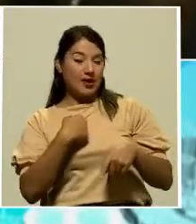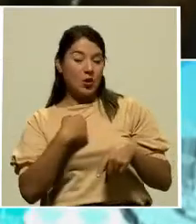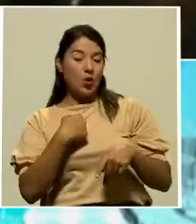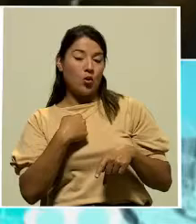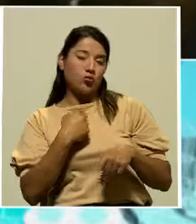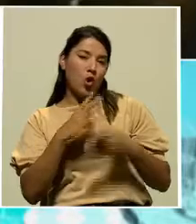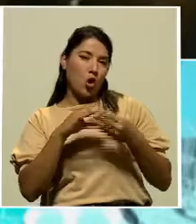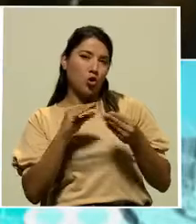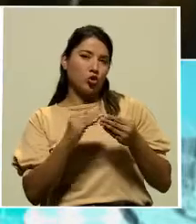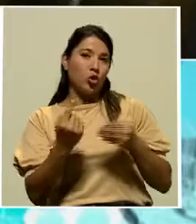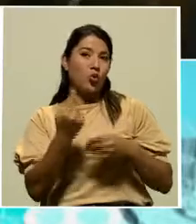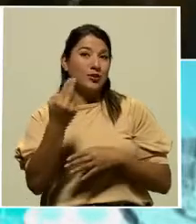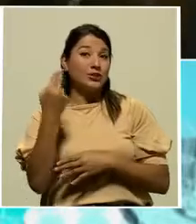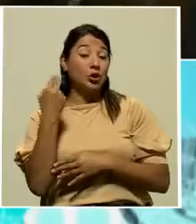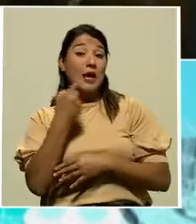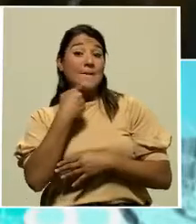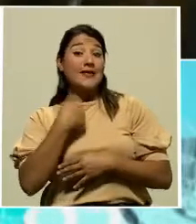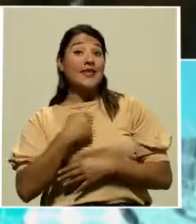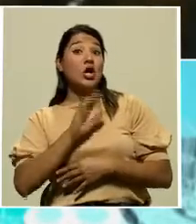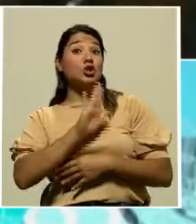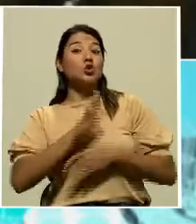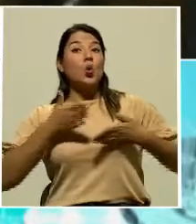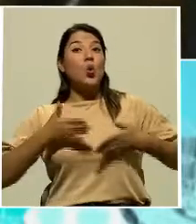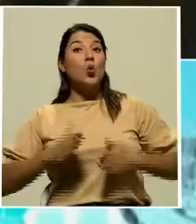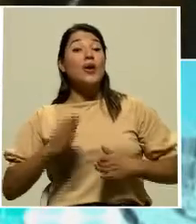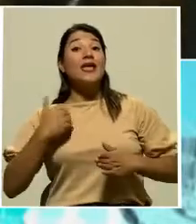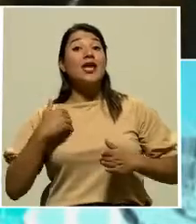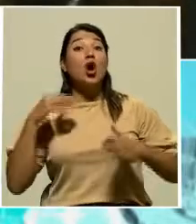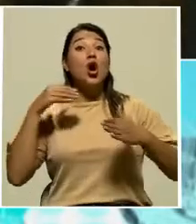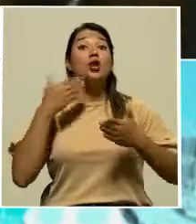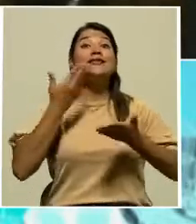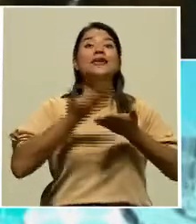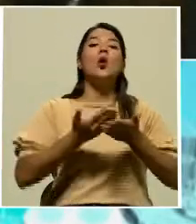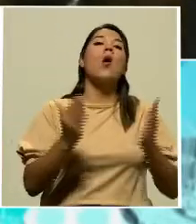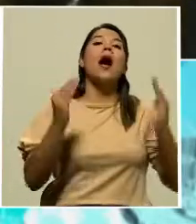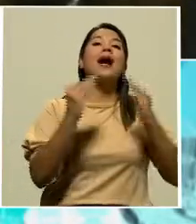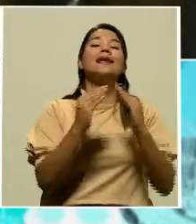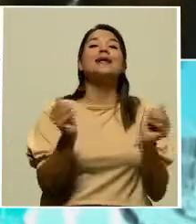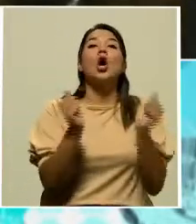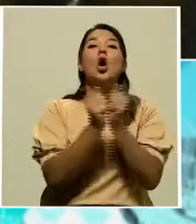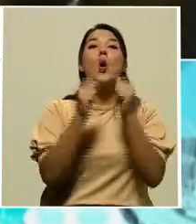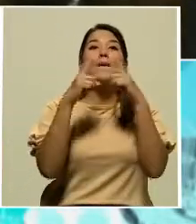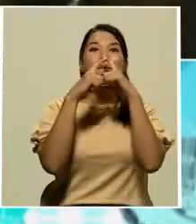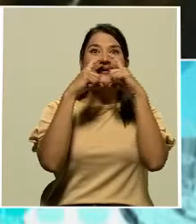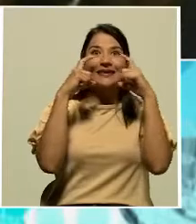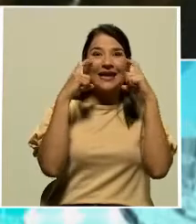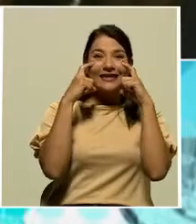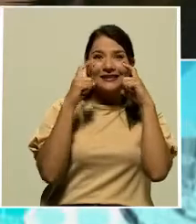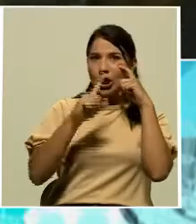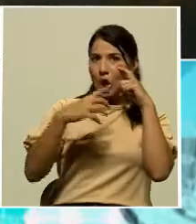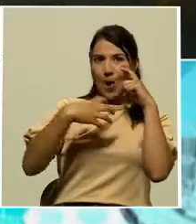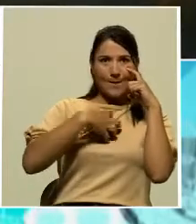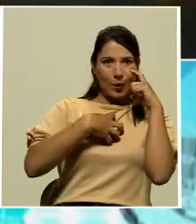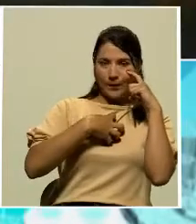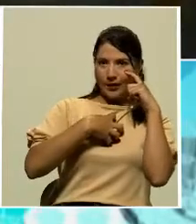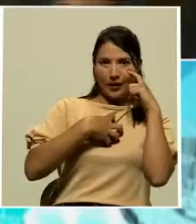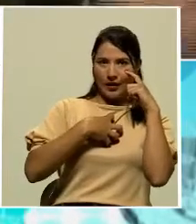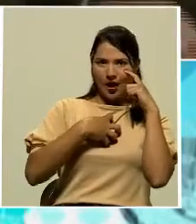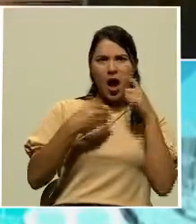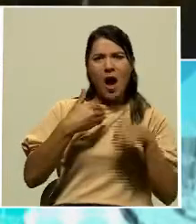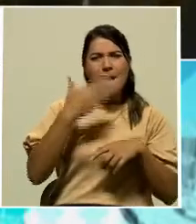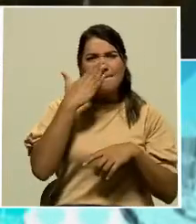anécdota que su hijo regresó a casa con una mascarilla que no era suya. Y cuando la mamá